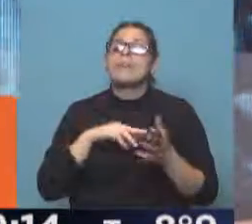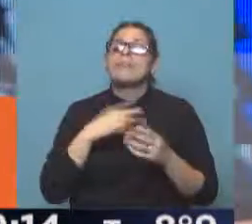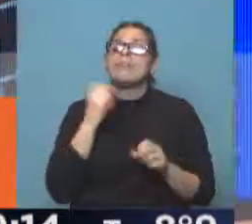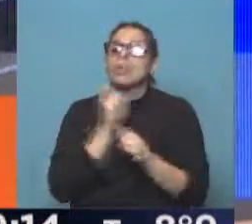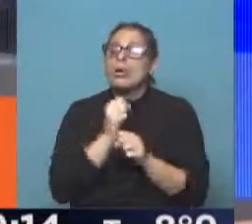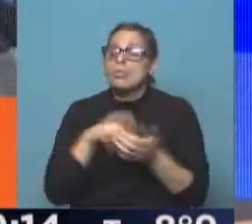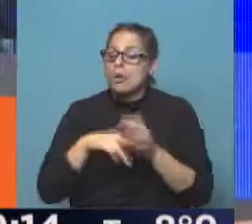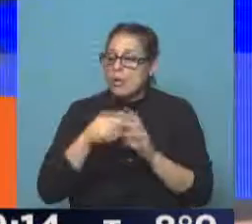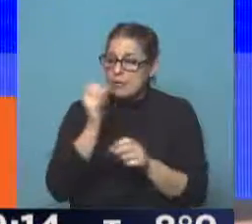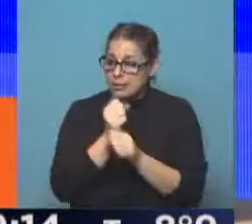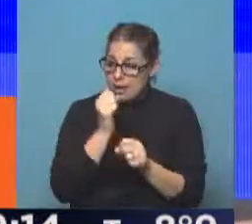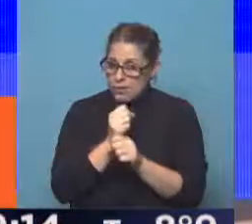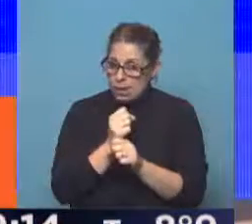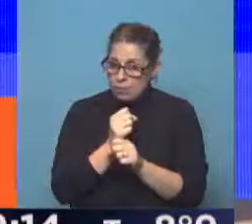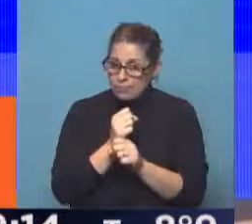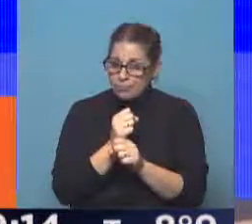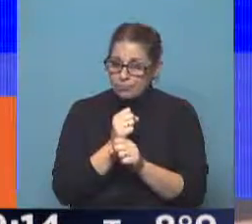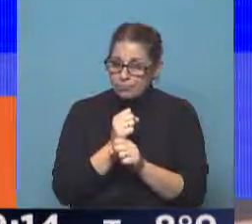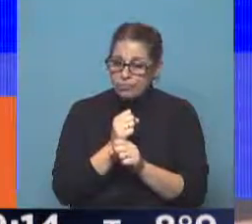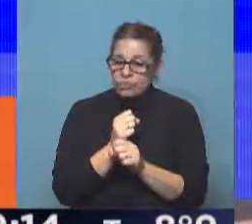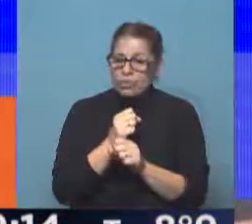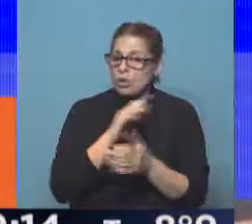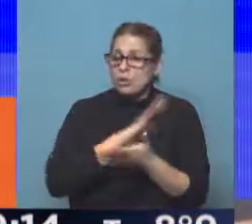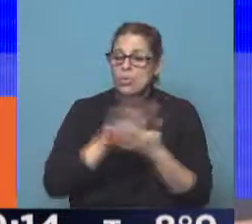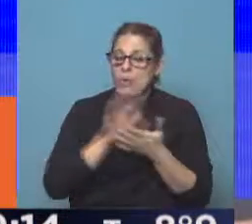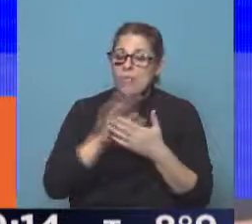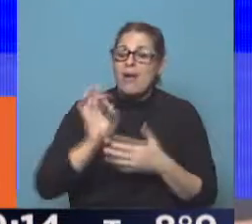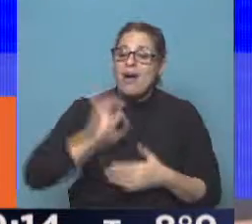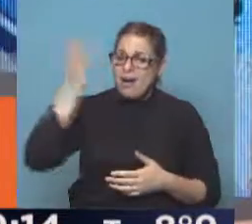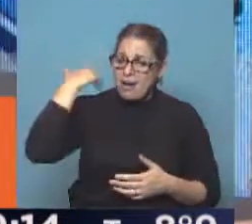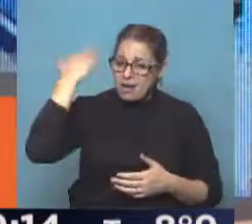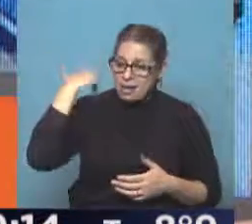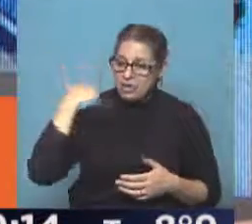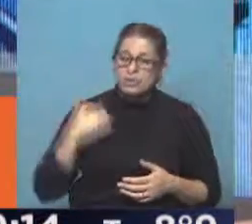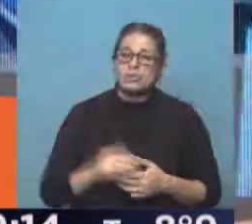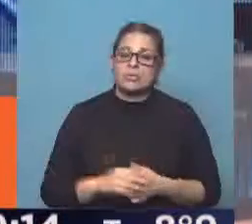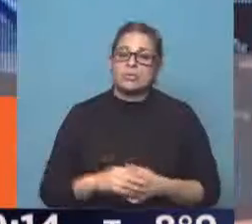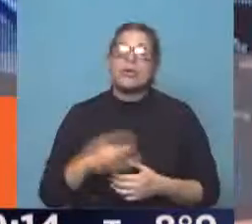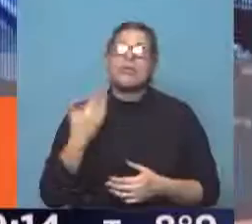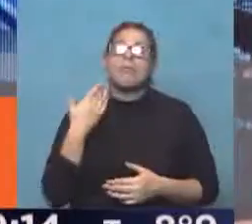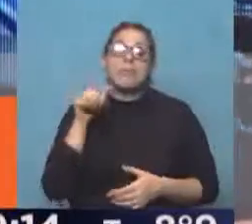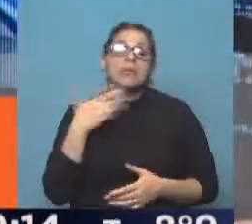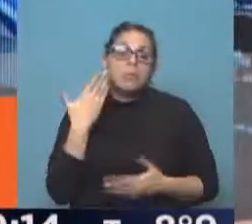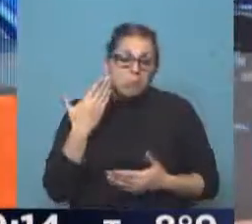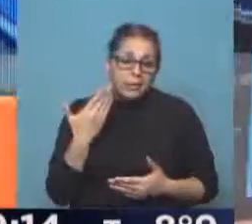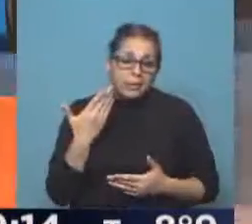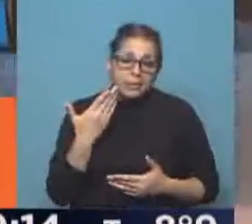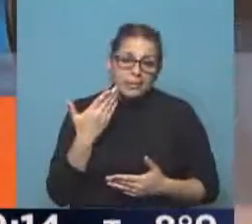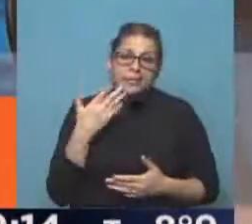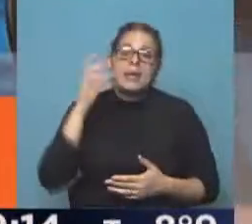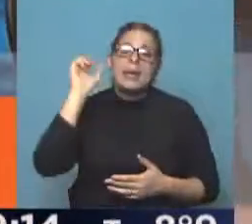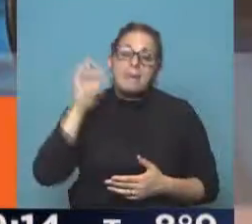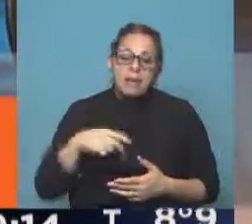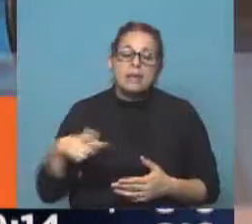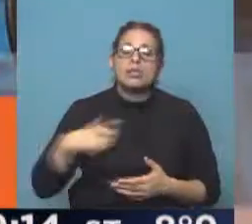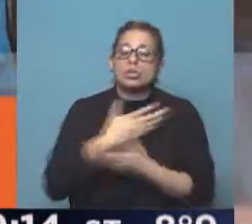empleo. Eso ha sido algo novedoso porque años anteriores uno podía, a través de un plan